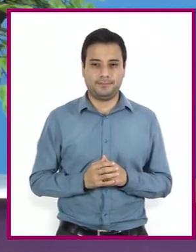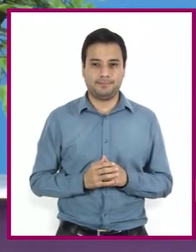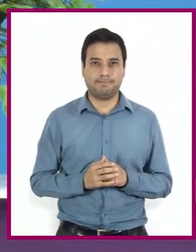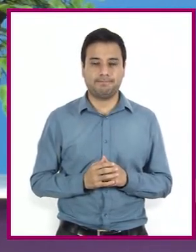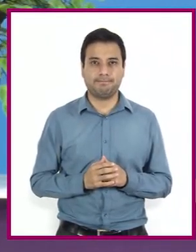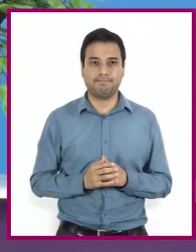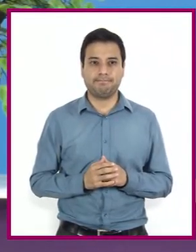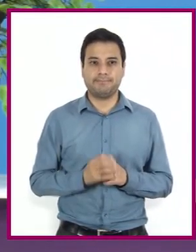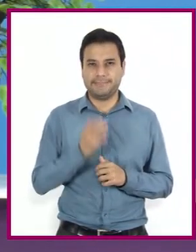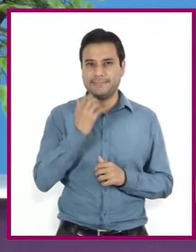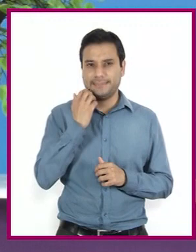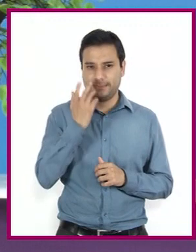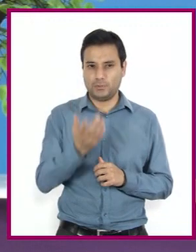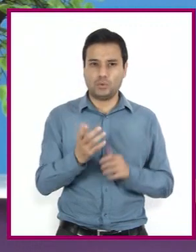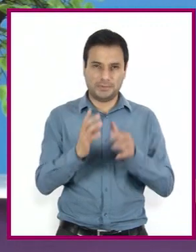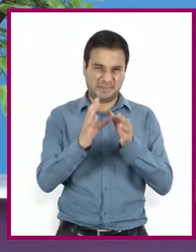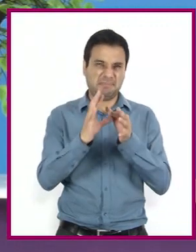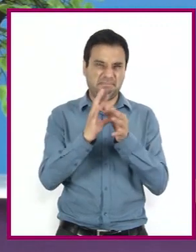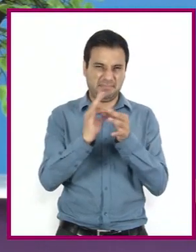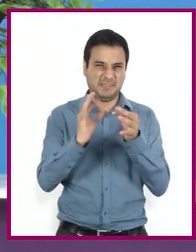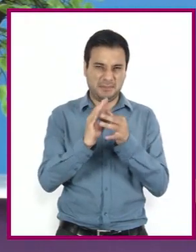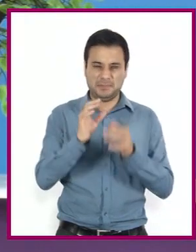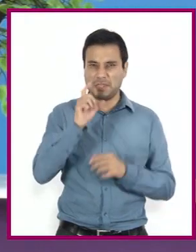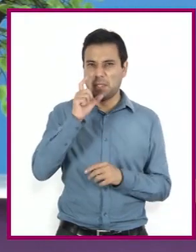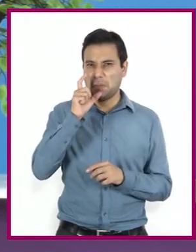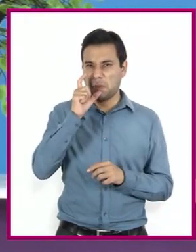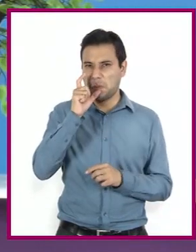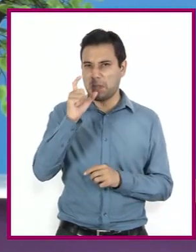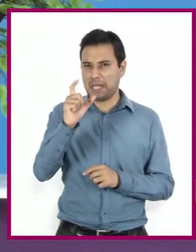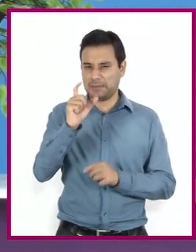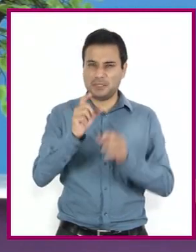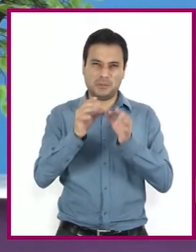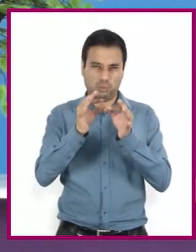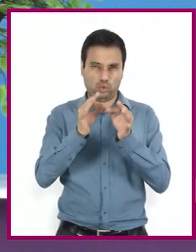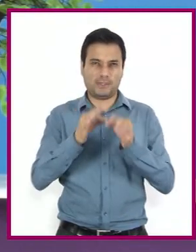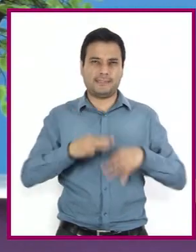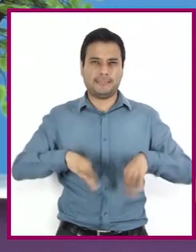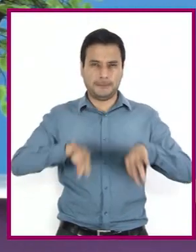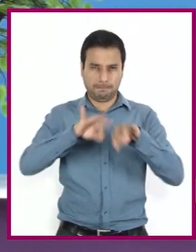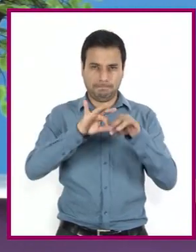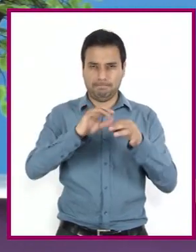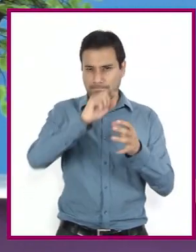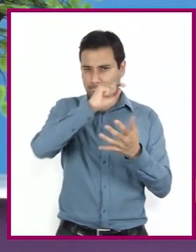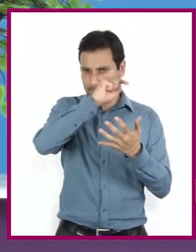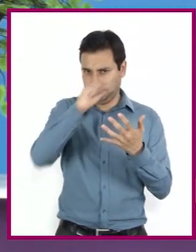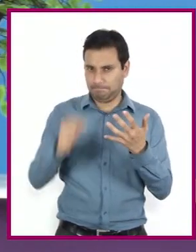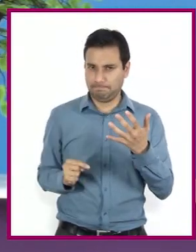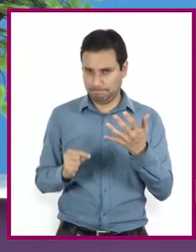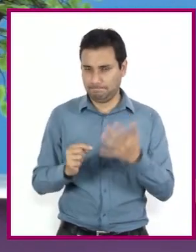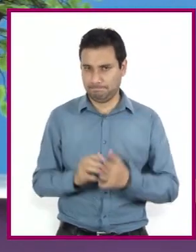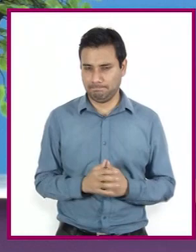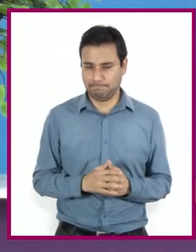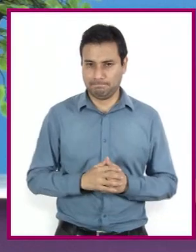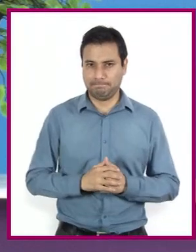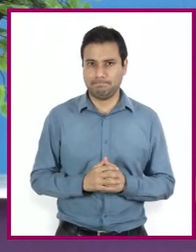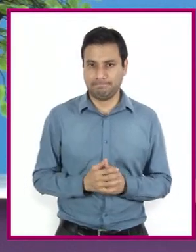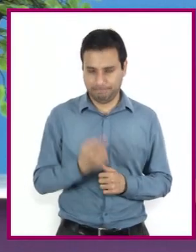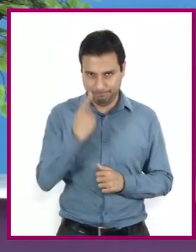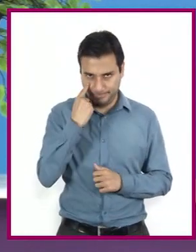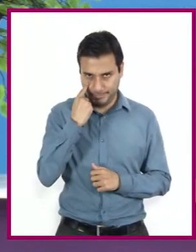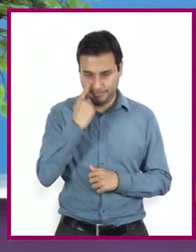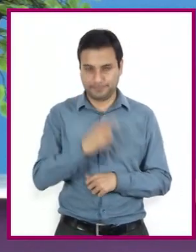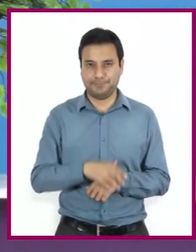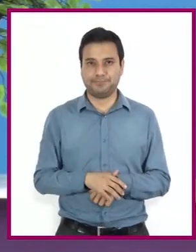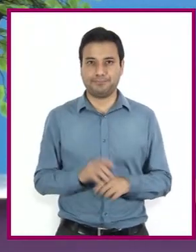gustaría explicar algunos conceptos importantes que repetiremos a lo largo de esta sesión. Veamos las